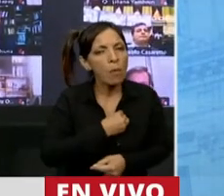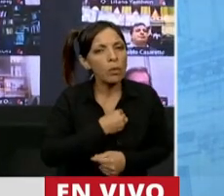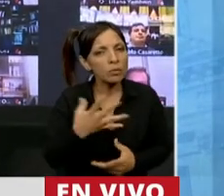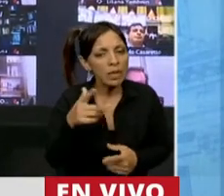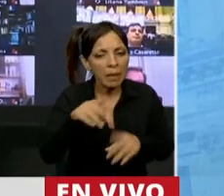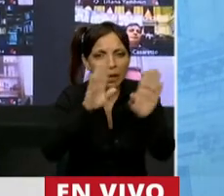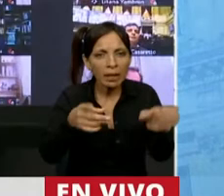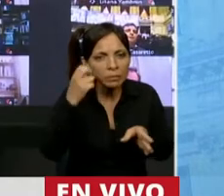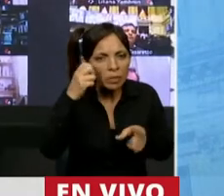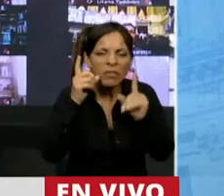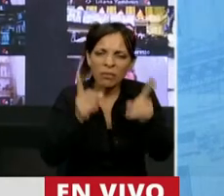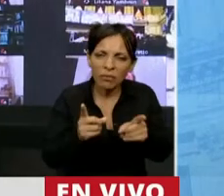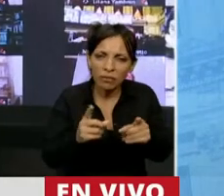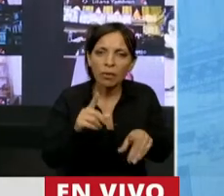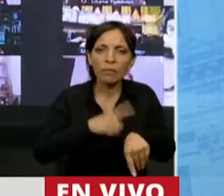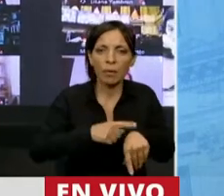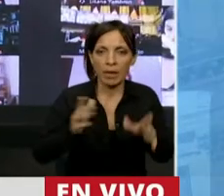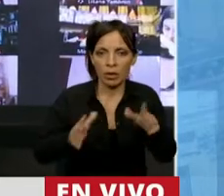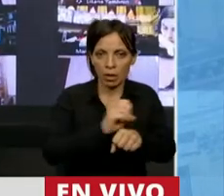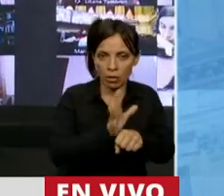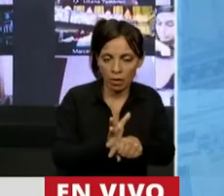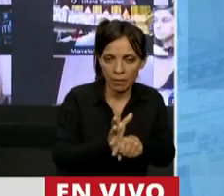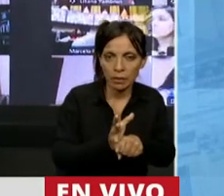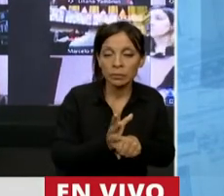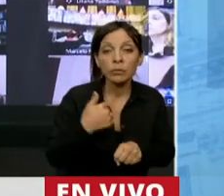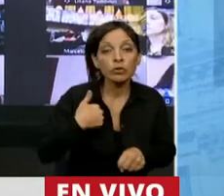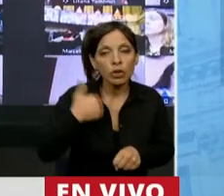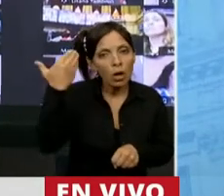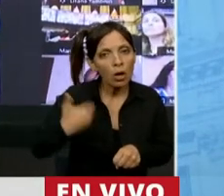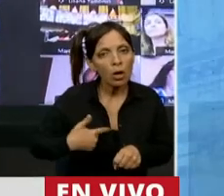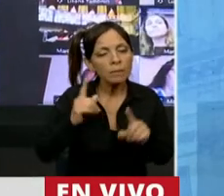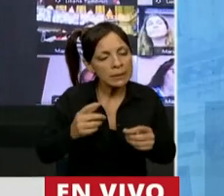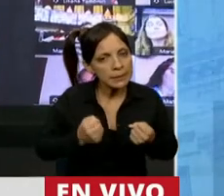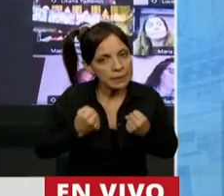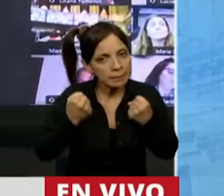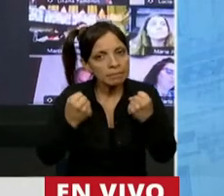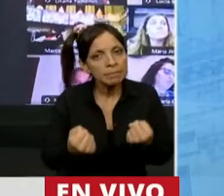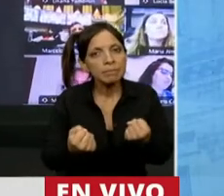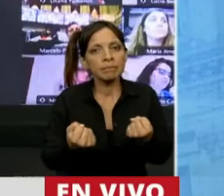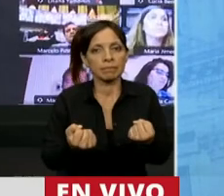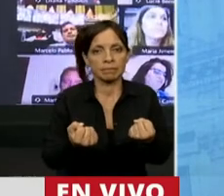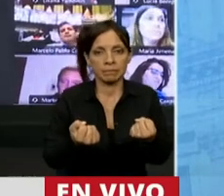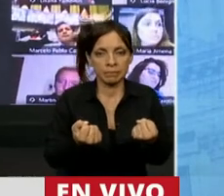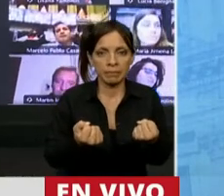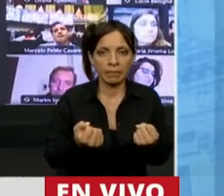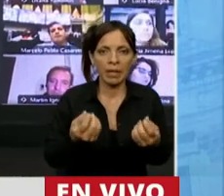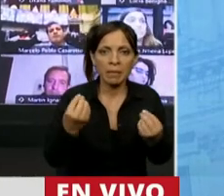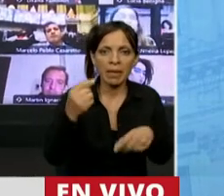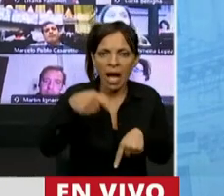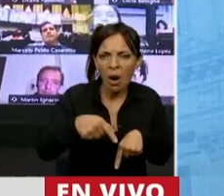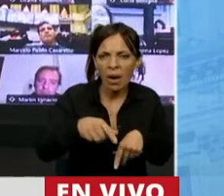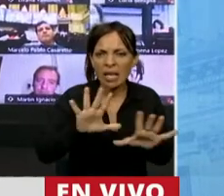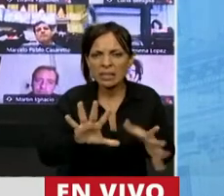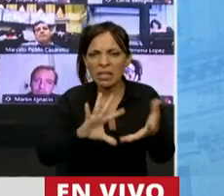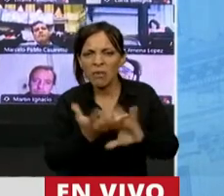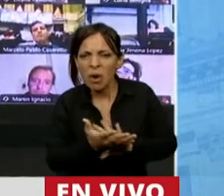Congreso funcione en la pandemia. Yo particularmente soy una de ellas. Para que se venga a vapulear de